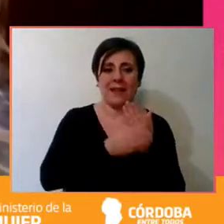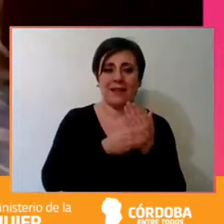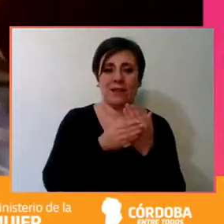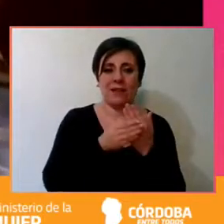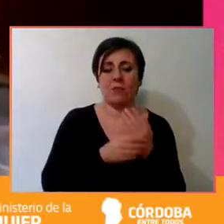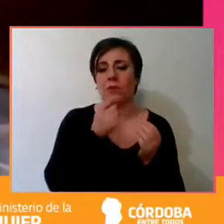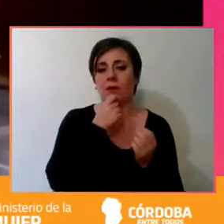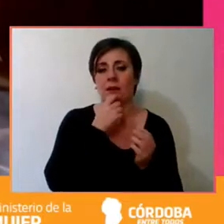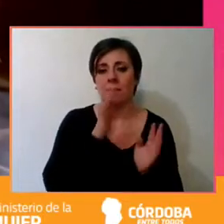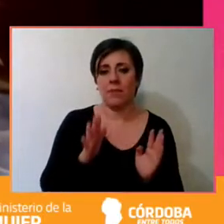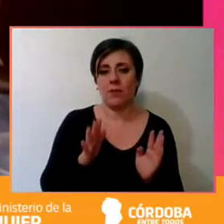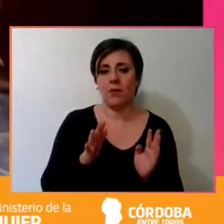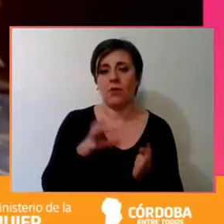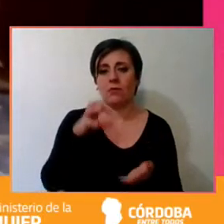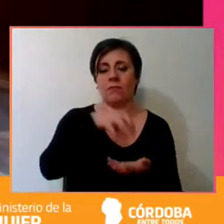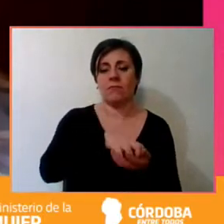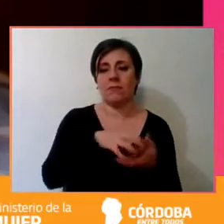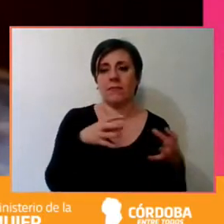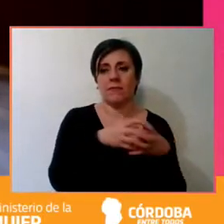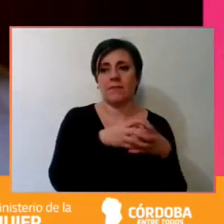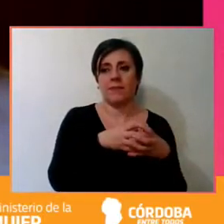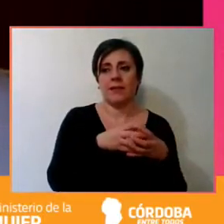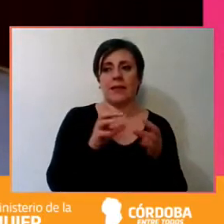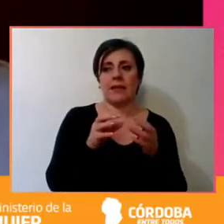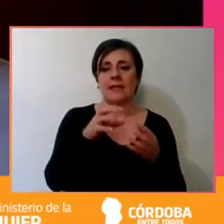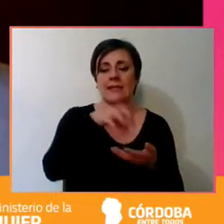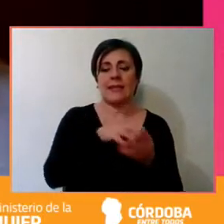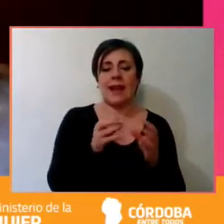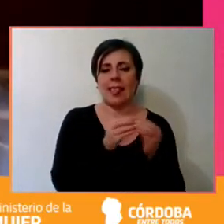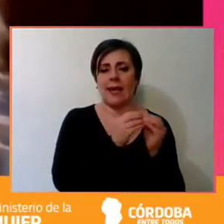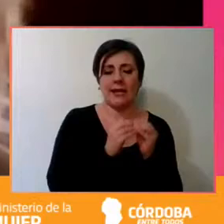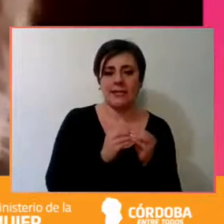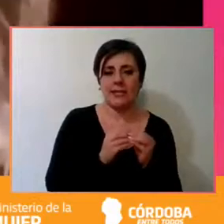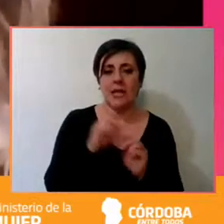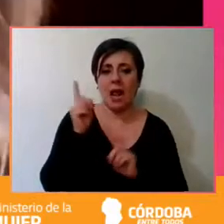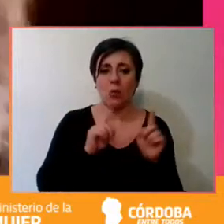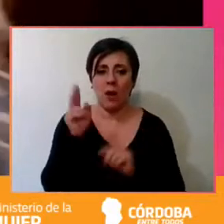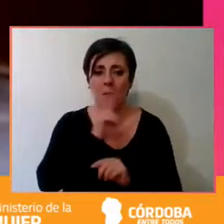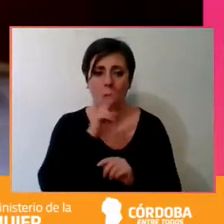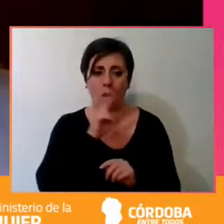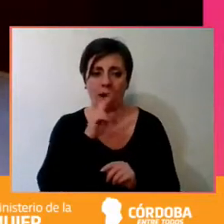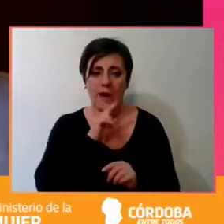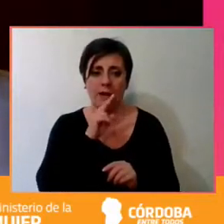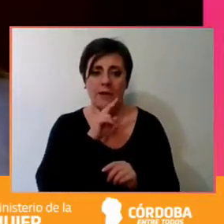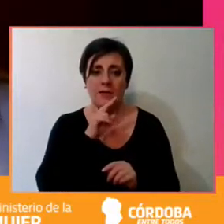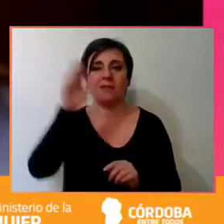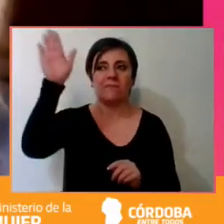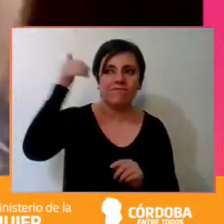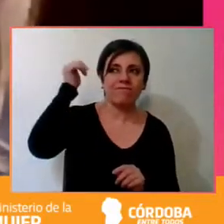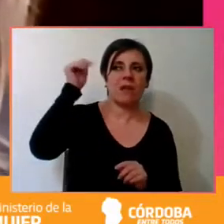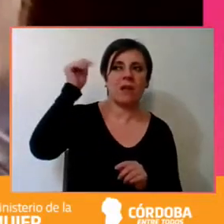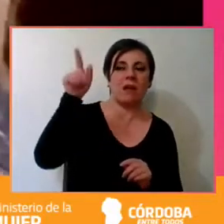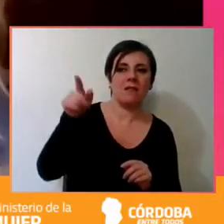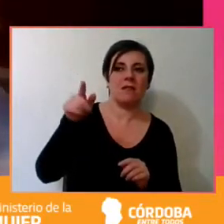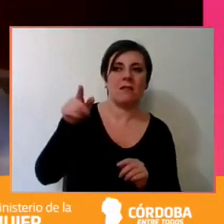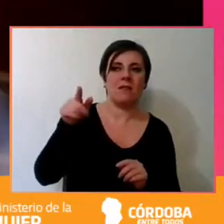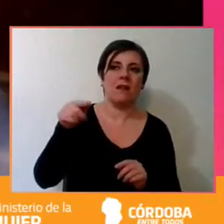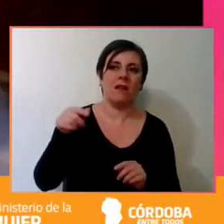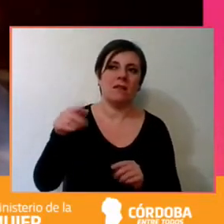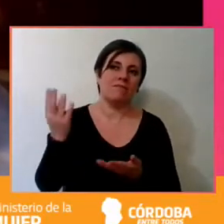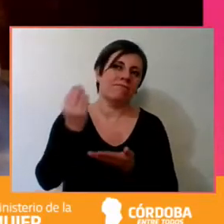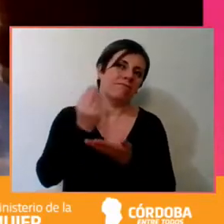ejemplo, ubicados en los comités centrales de crisis, y a algunas mujeres, digamos, se les llama a esta gestión